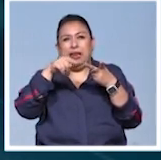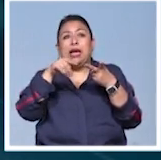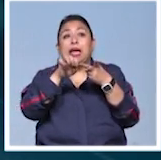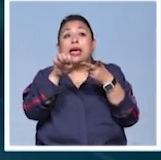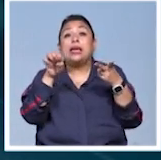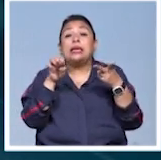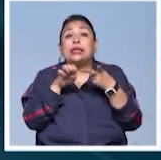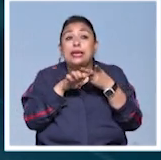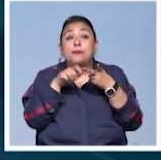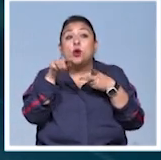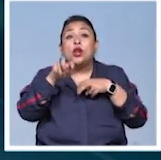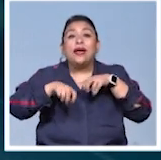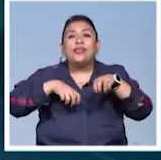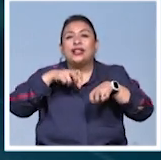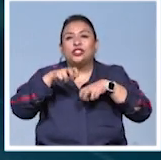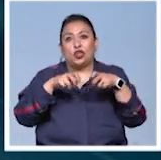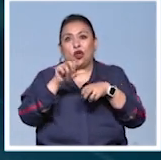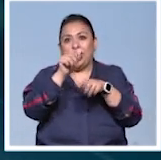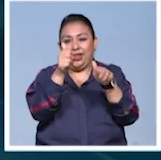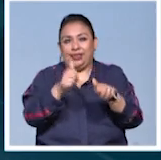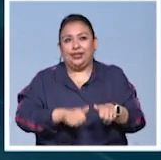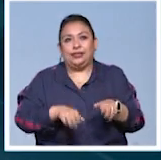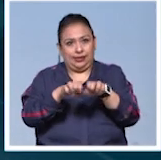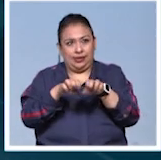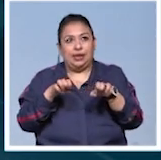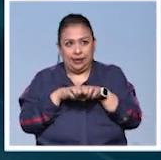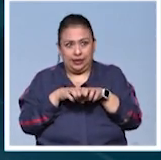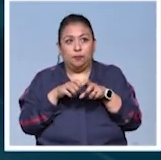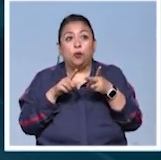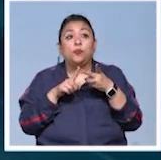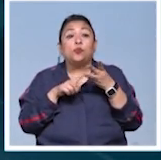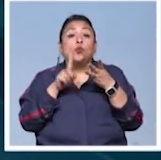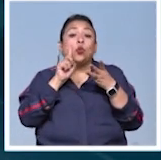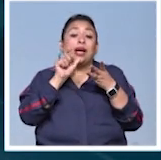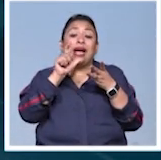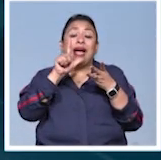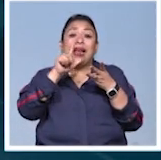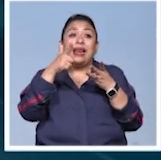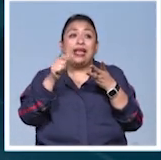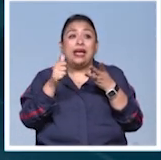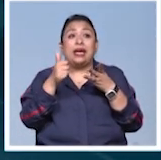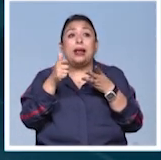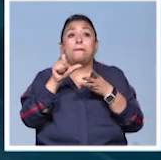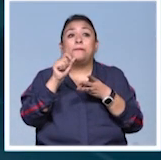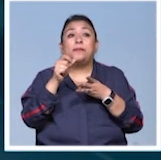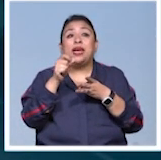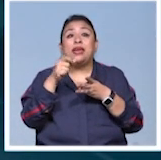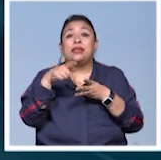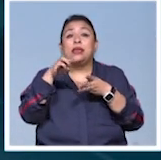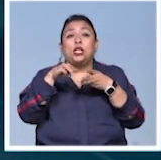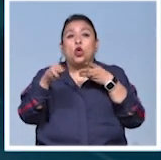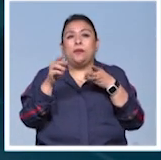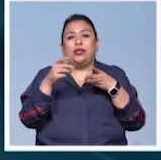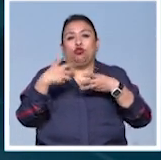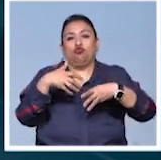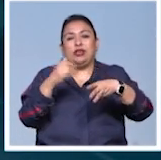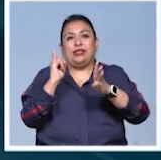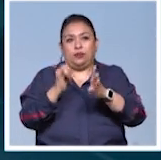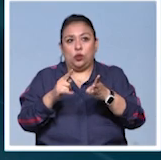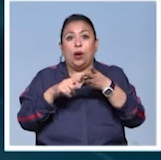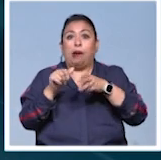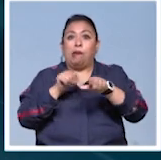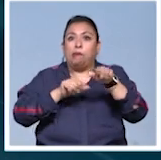figuras a seguir en la natación artística por equipo. Alegda González va a competir en 20 kilómetros de marcha individual, pero también en relevo